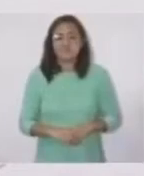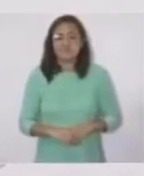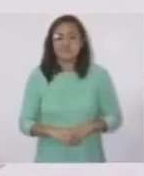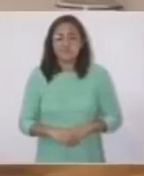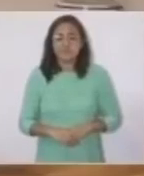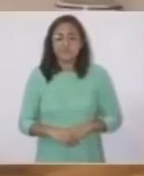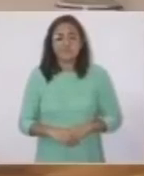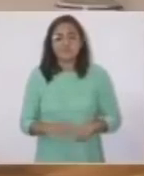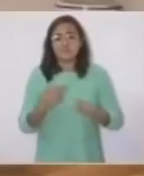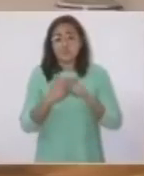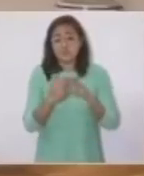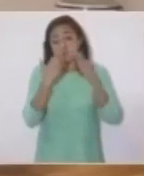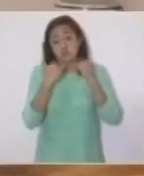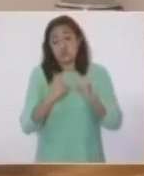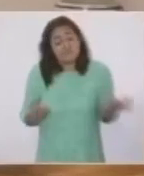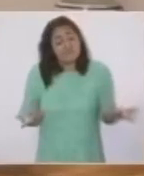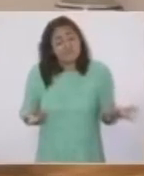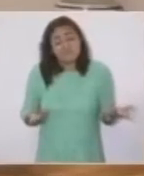cumplieron.